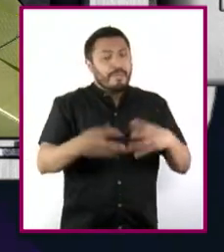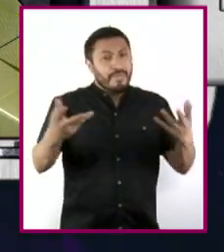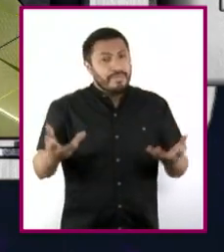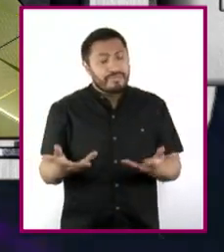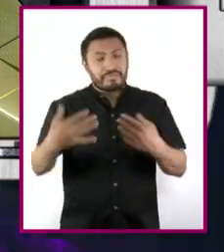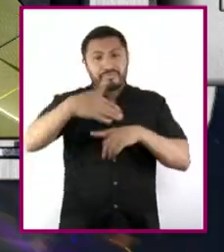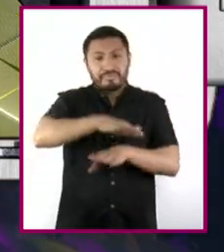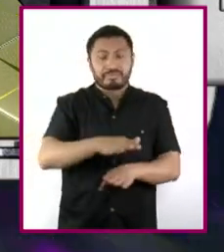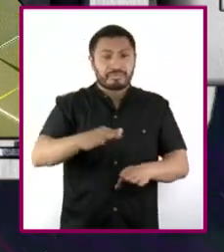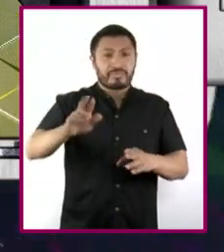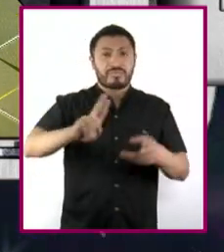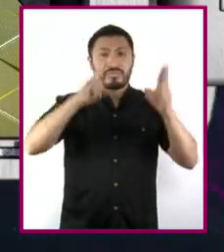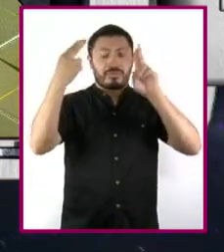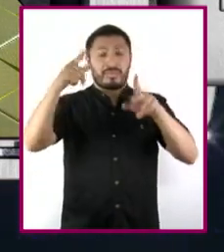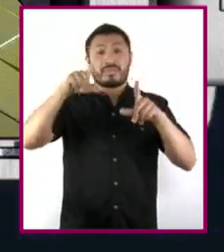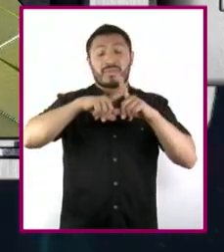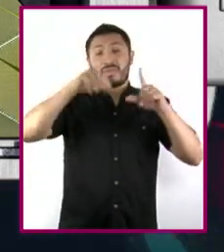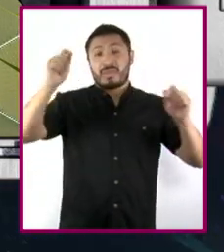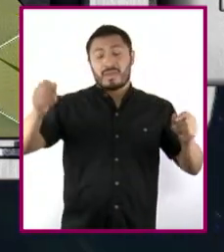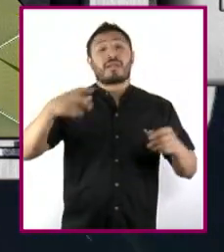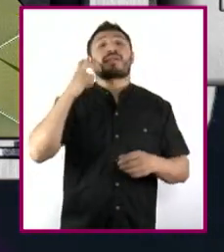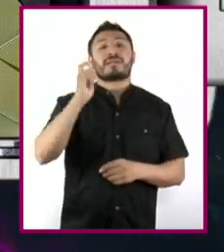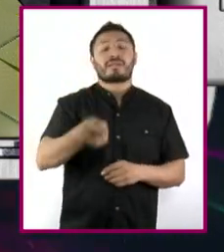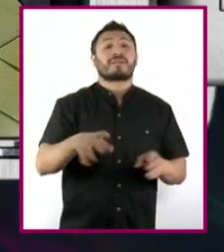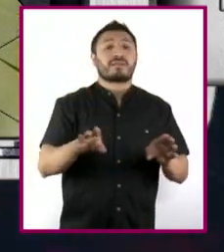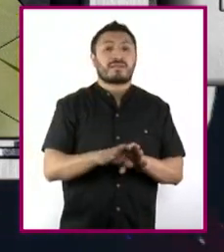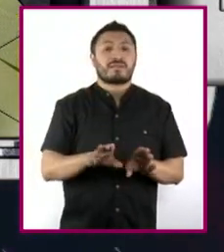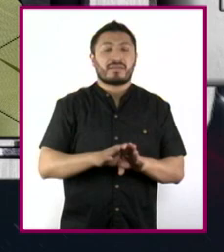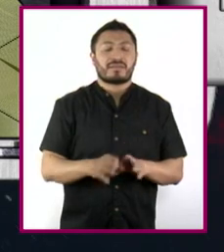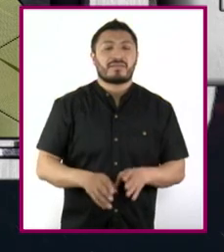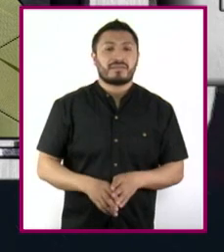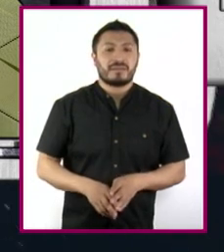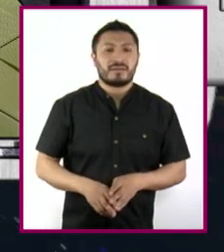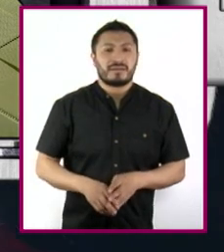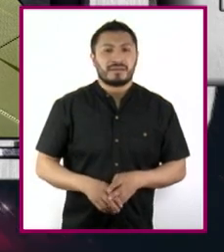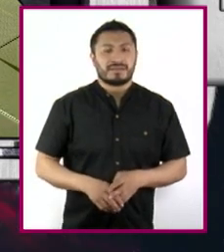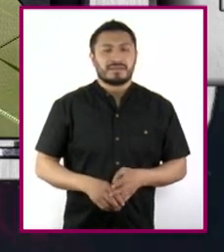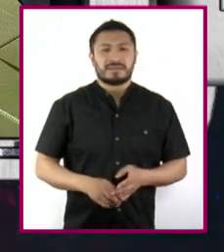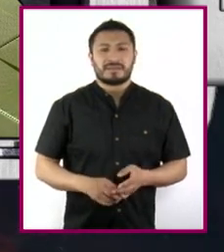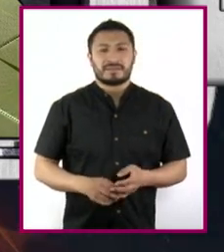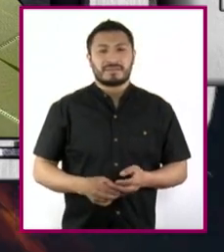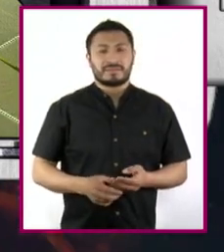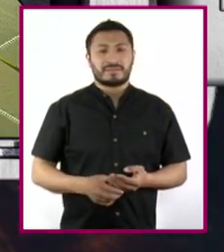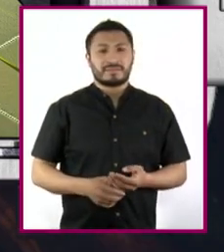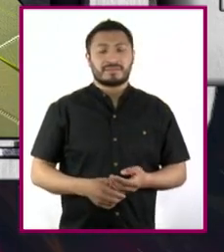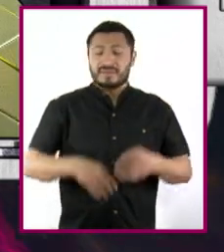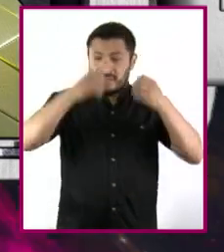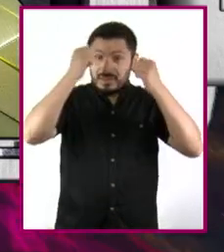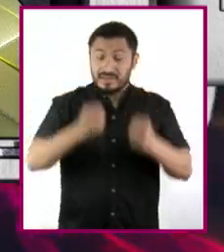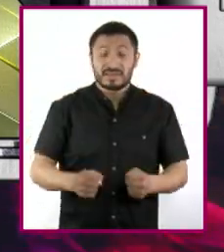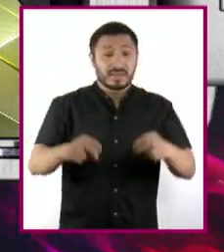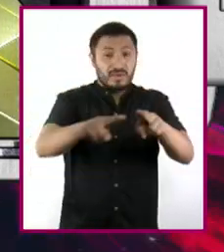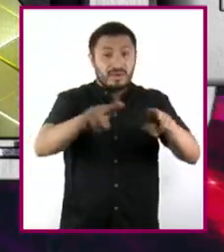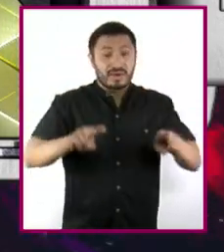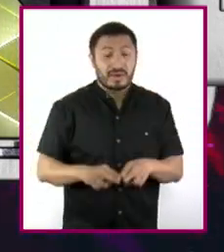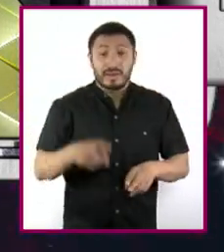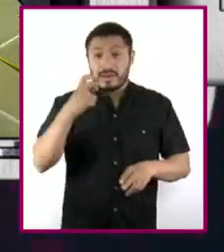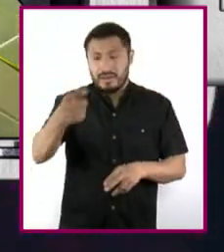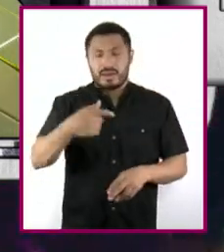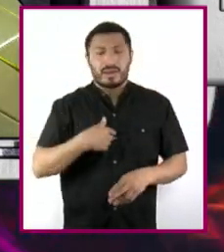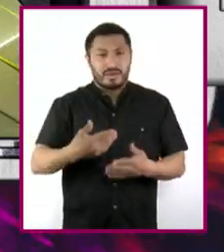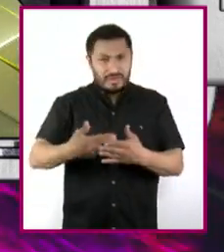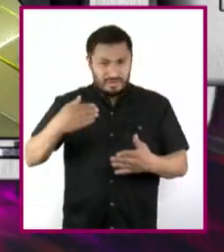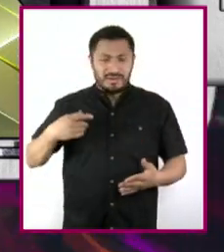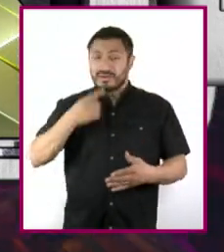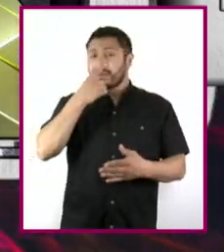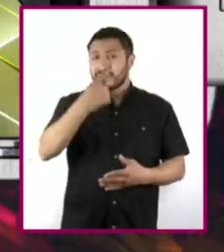la parte espacial en Japón son principalmente referidos a la parte de seguridad nacional. Y de hecho, por eso yo lo